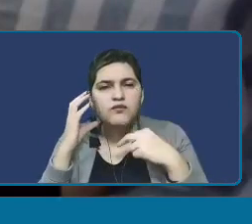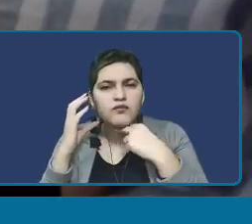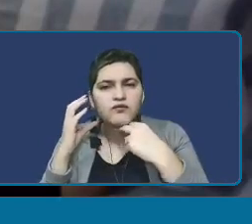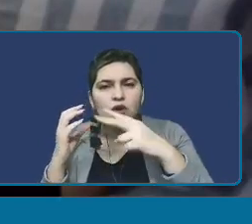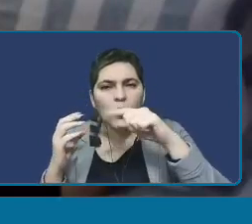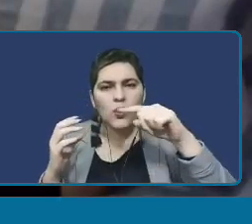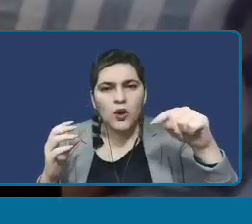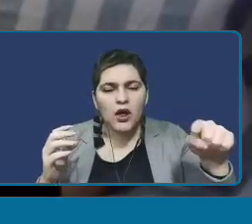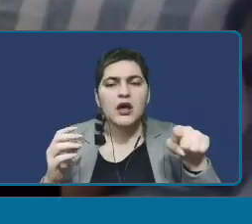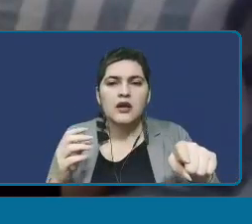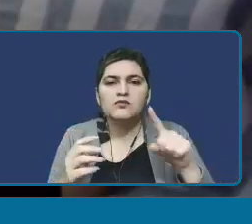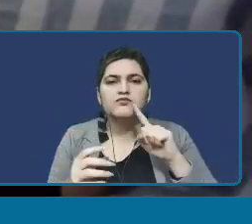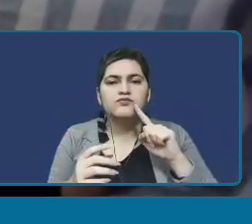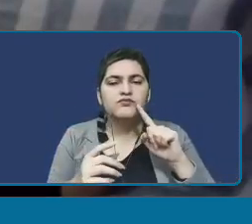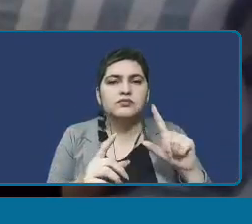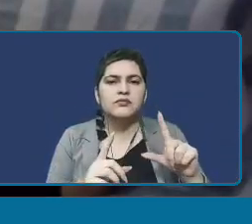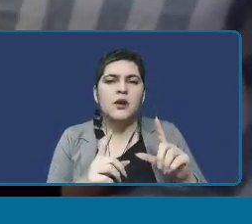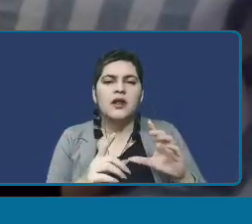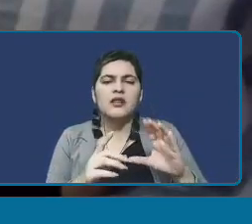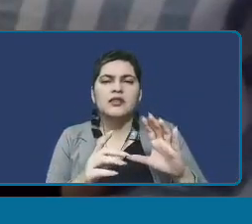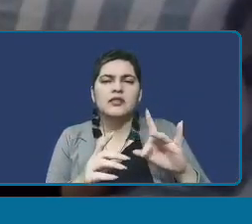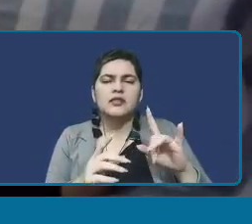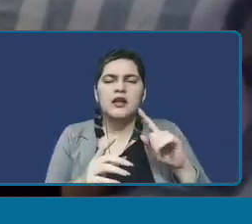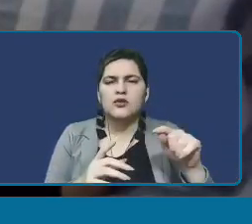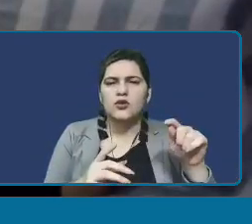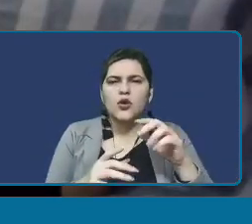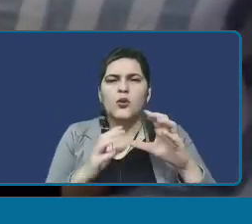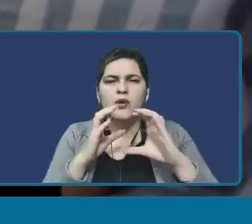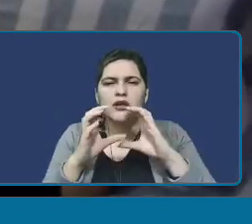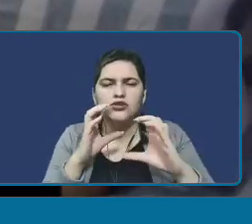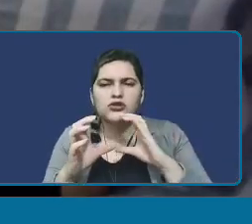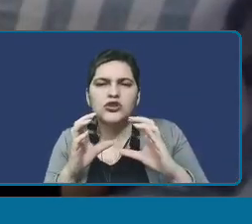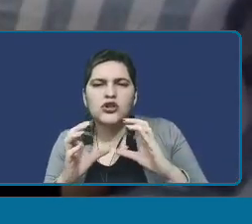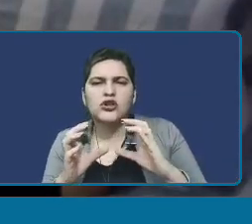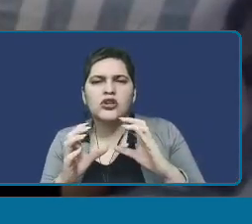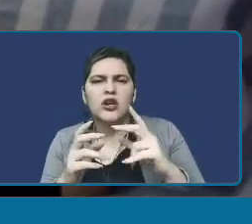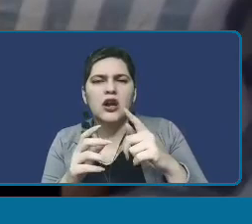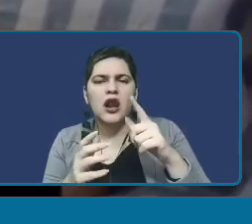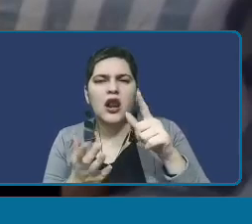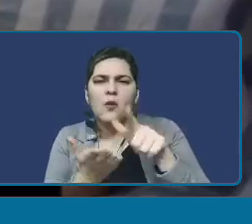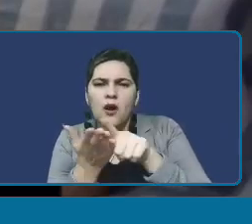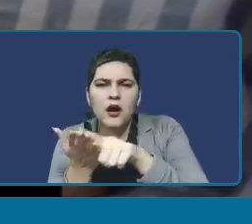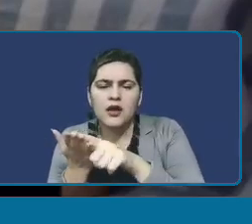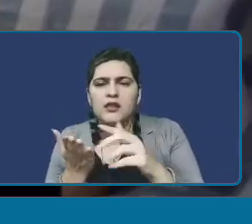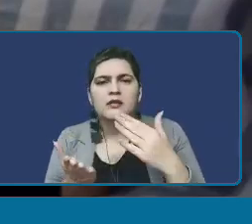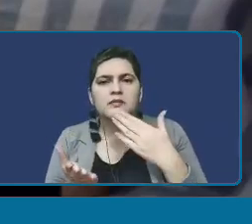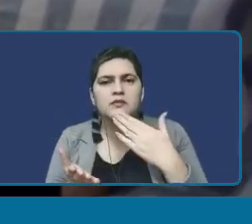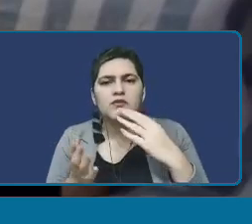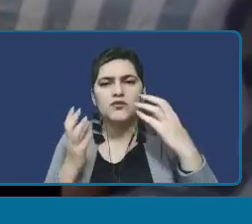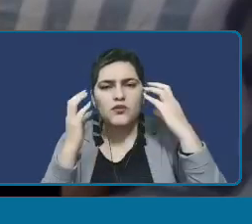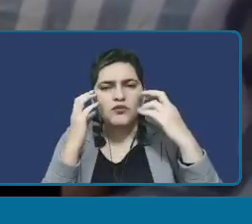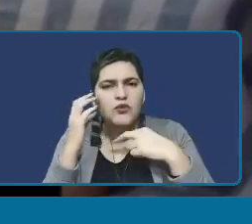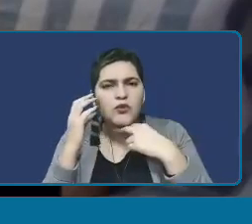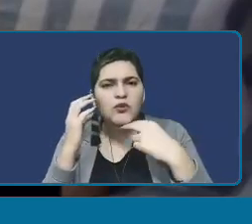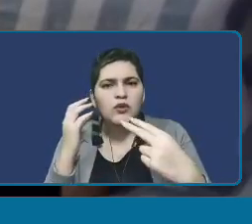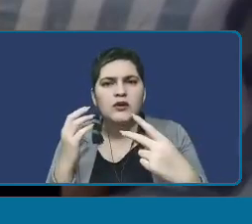de la comunicación y el lenguaje de la Universidad Católica de Valparaíso y además un postítulo en fonología de la Universidad de Granma en